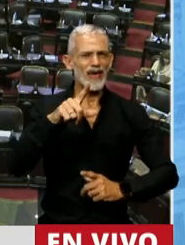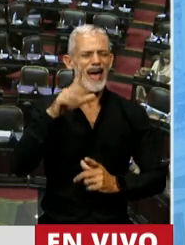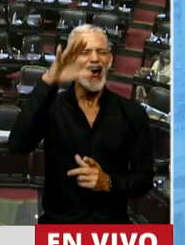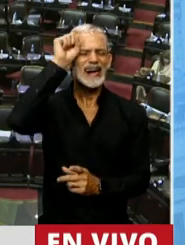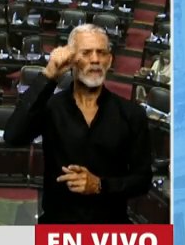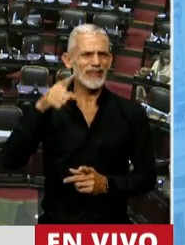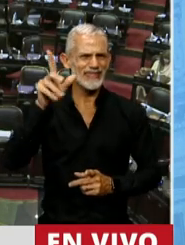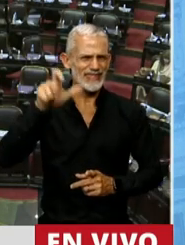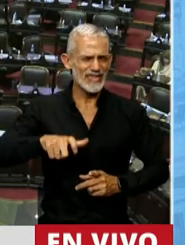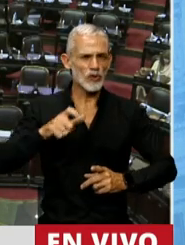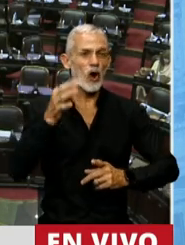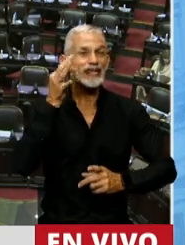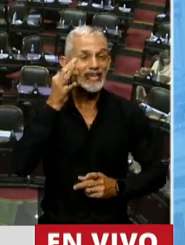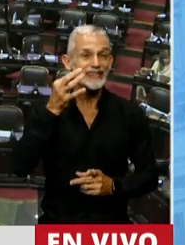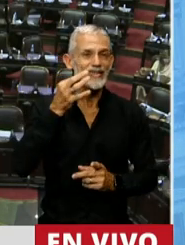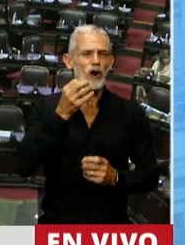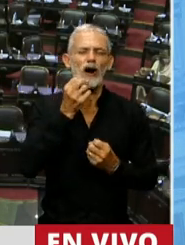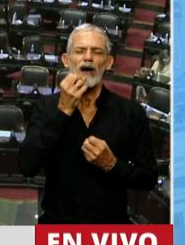arrepentido, de los testigos